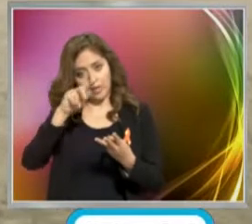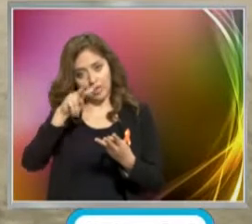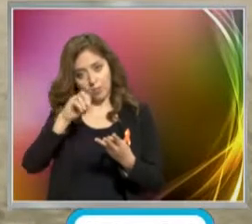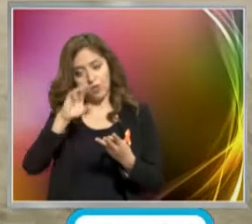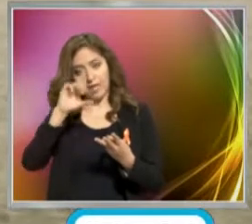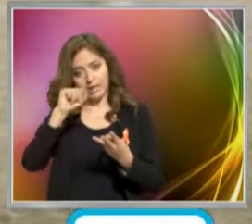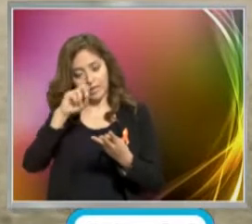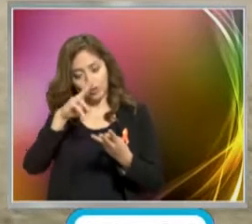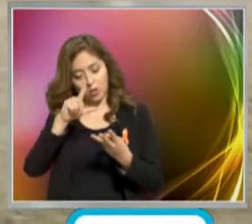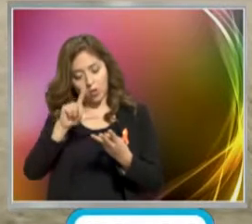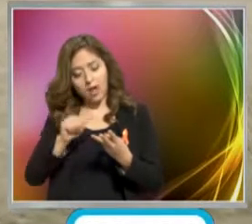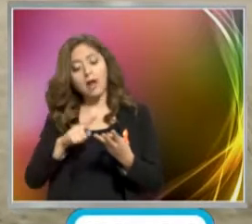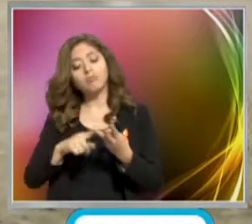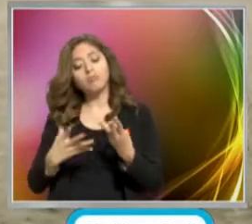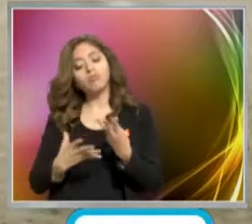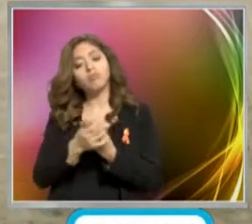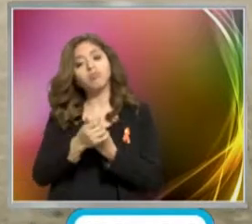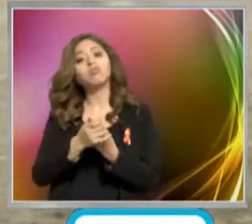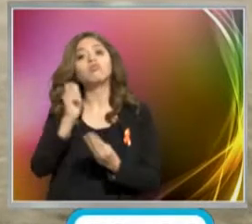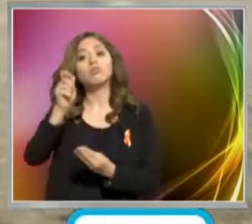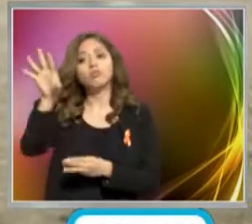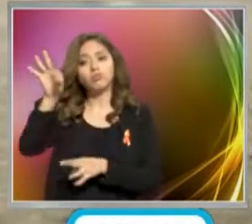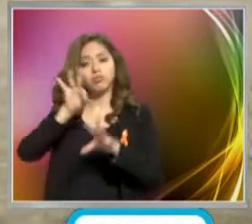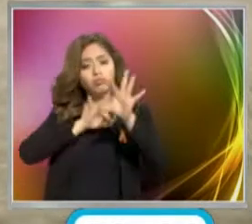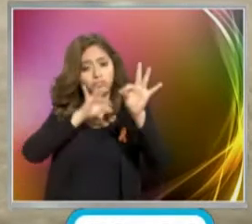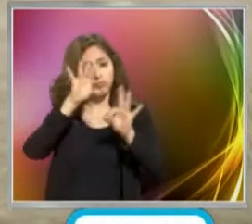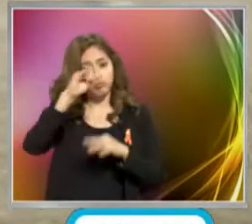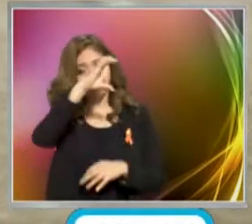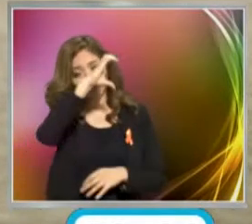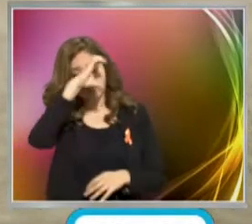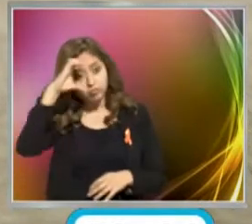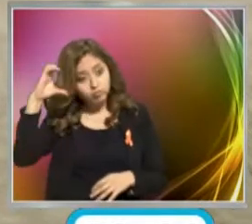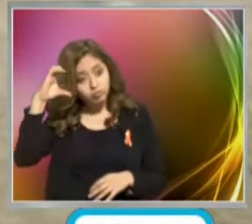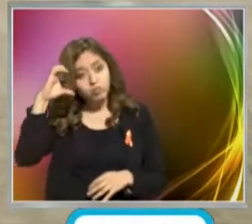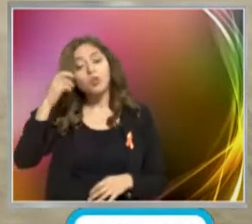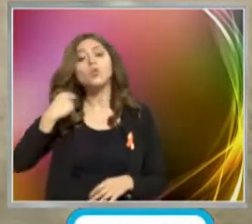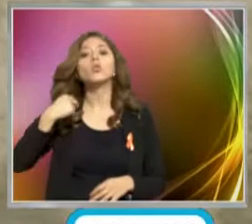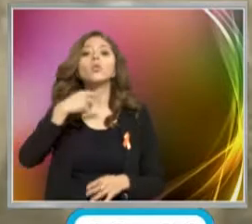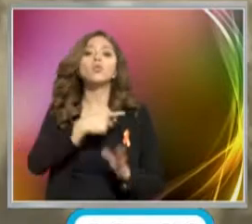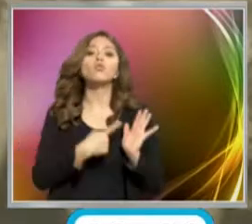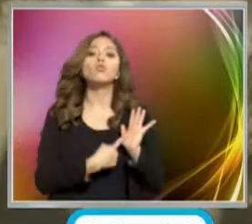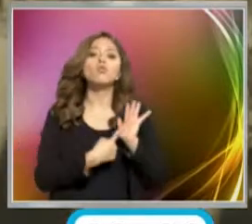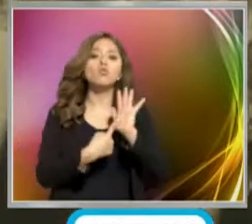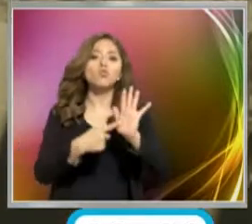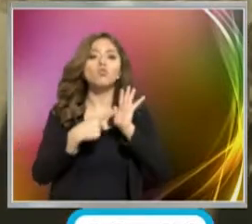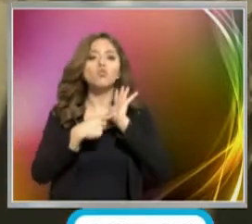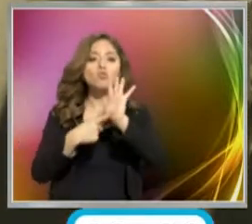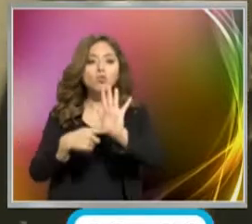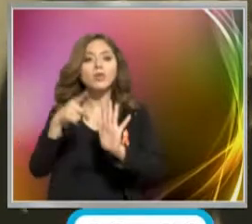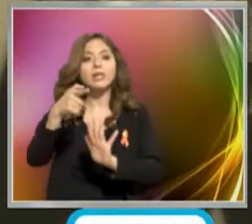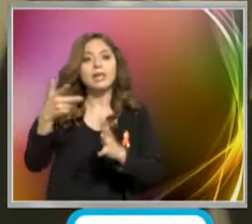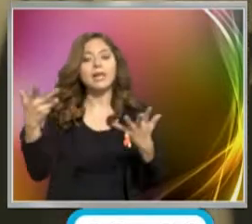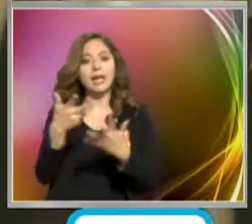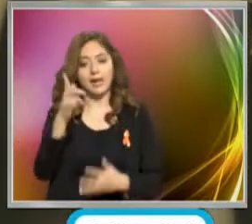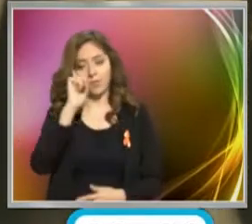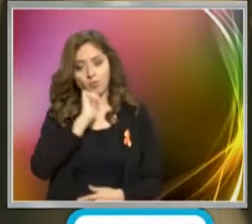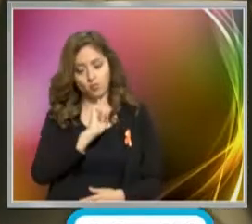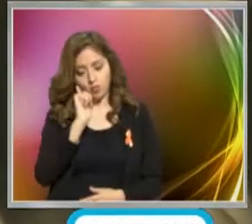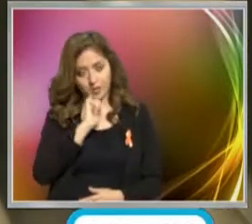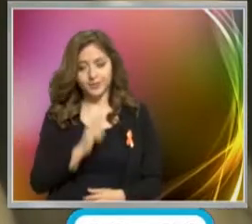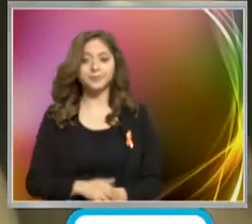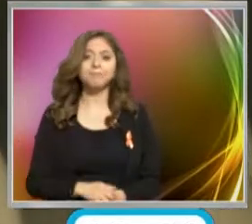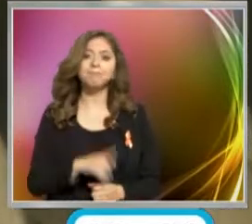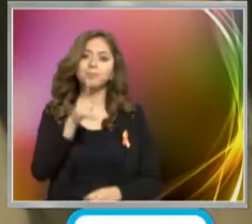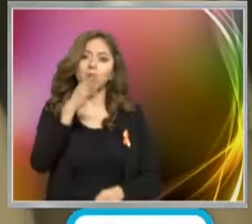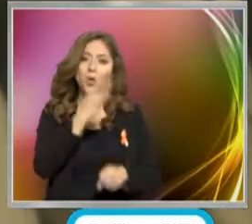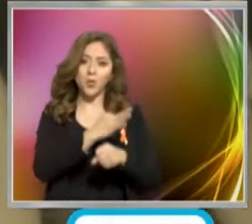curatorial y una selección fotográfica donde mostramos esta visión. Precisamente, Marcela, ya estamos